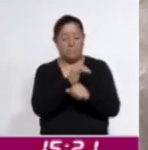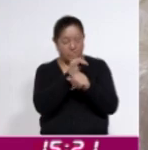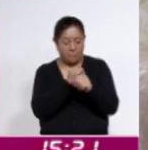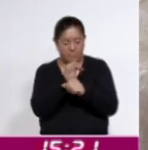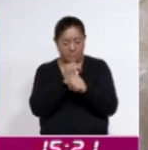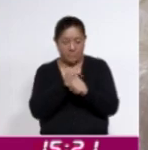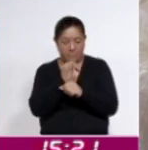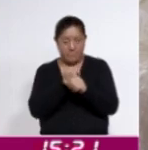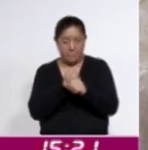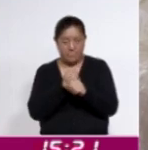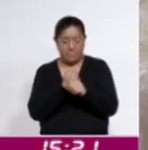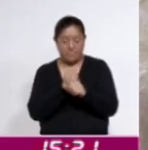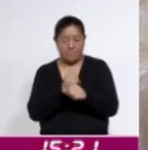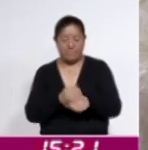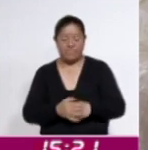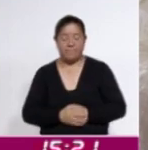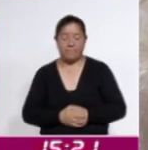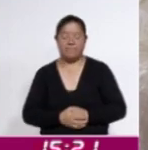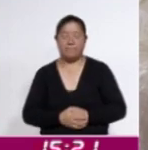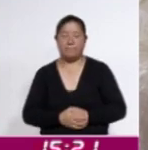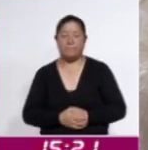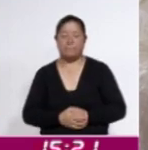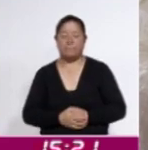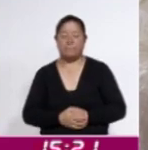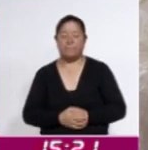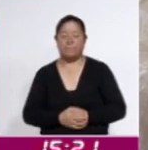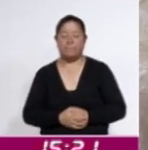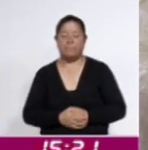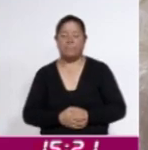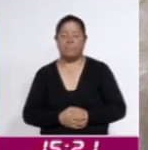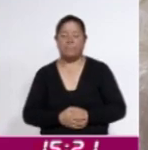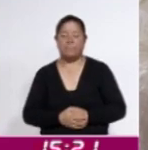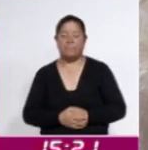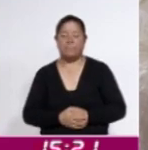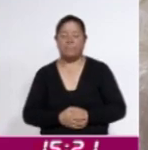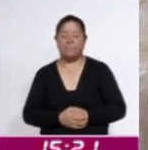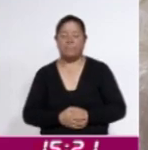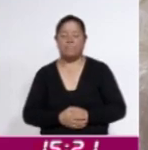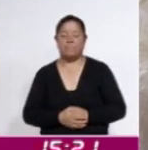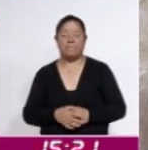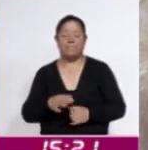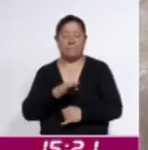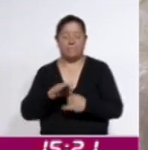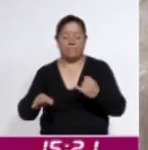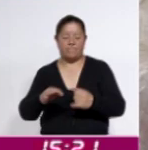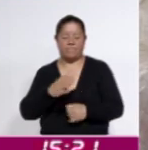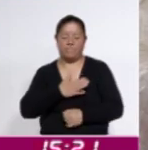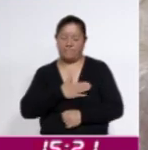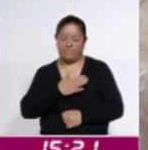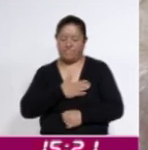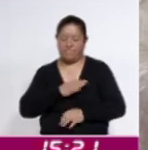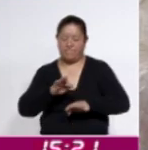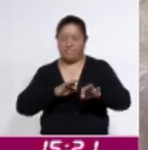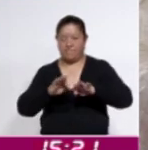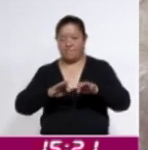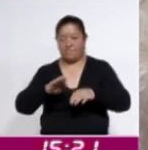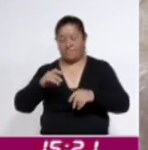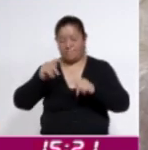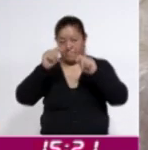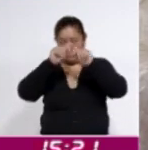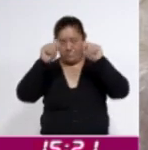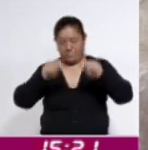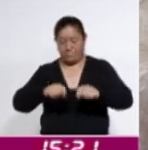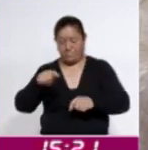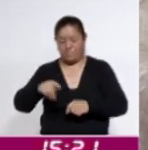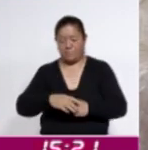largo de los últimos semestres, que al final pues culminarán en nuestro trabajo de titulación, que pues es una tesis.